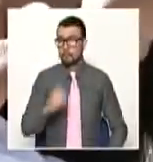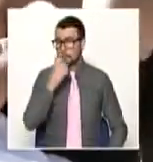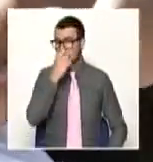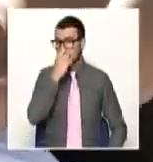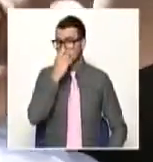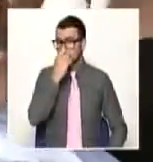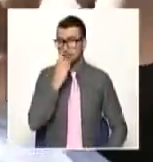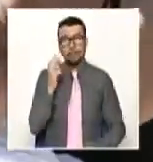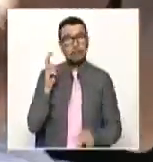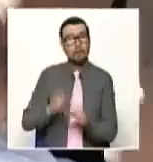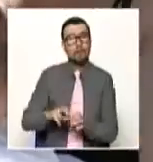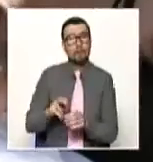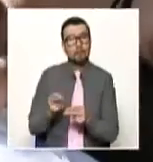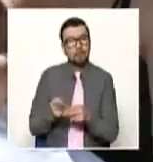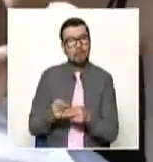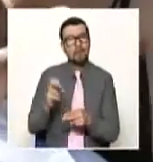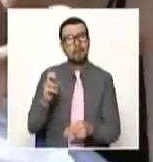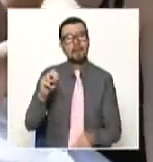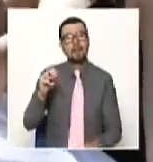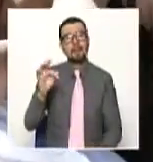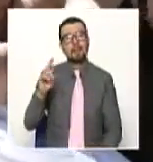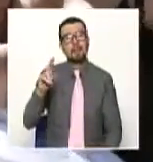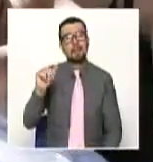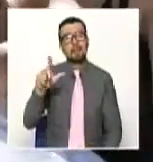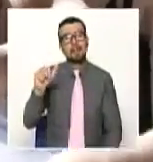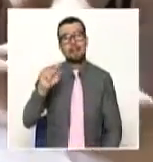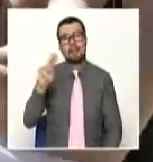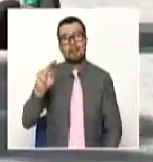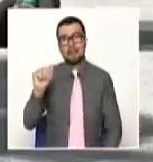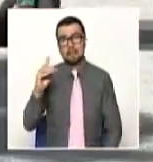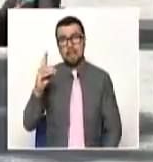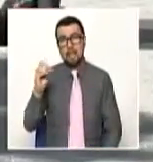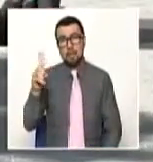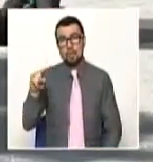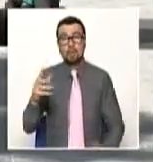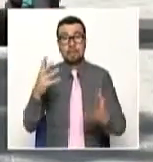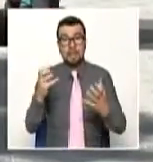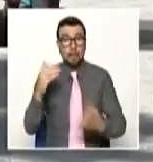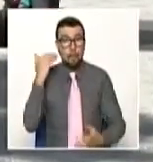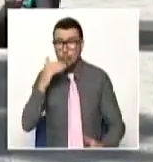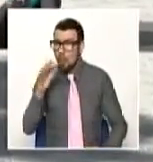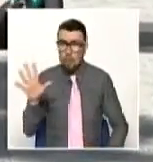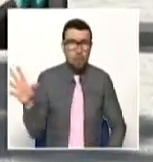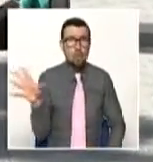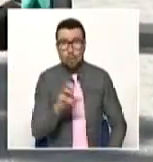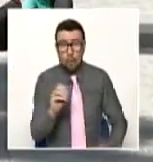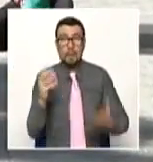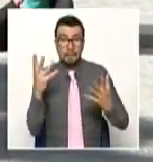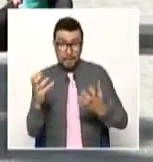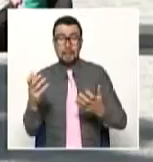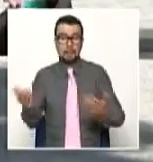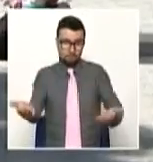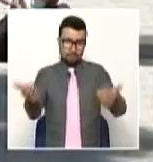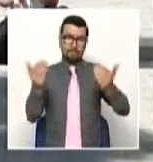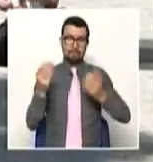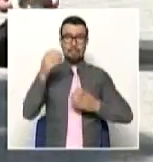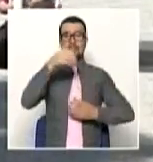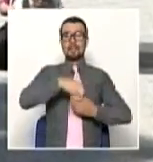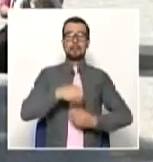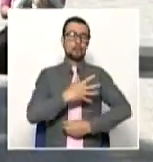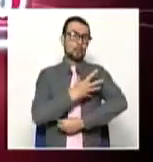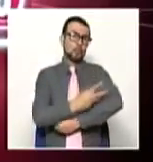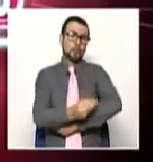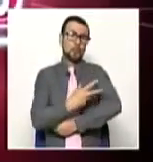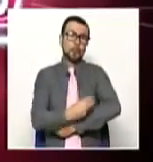La Fundación Entrelazados busca la participación de todas las madres quindianas que quieran aportar a esta bonita campaña de